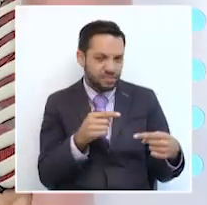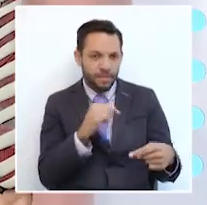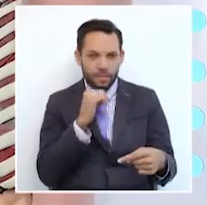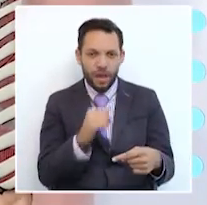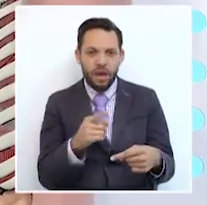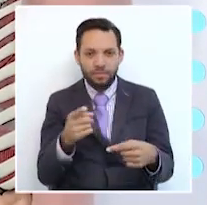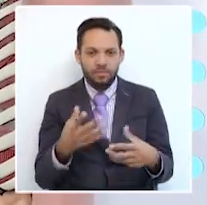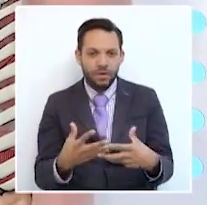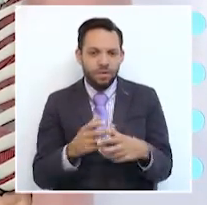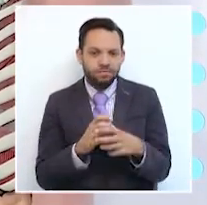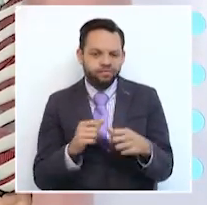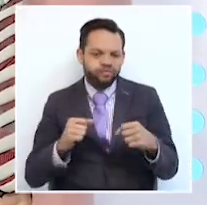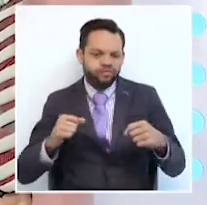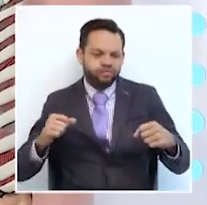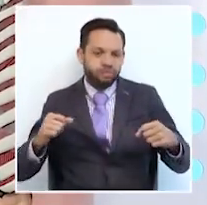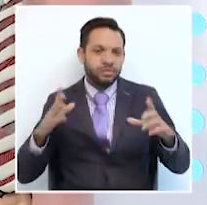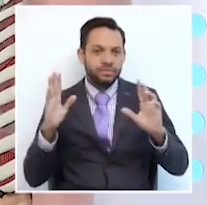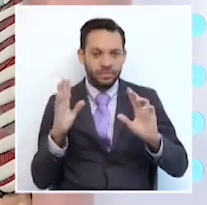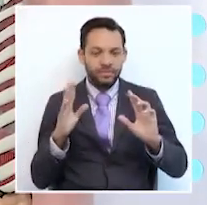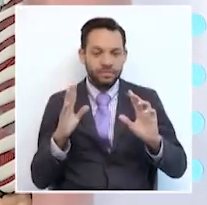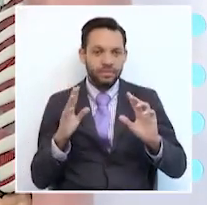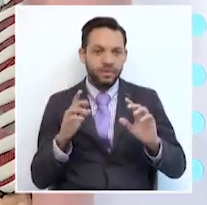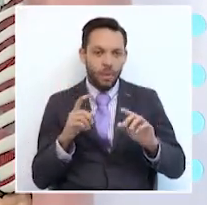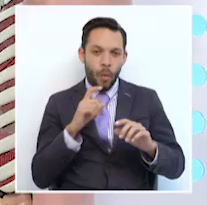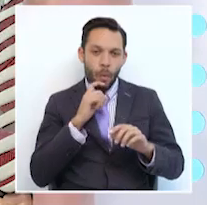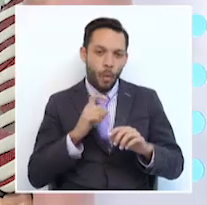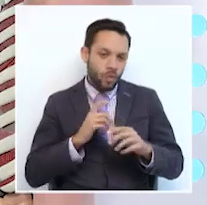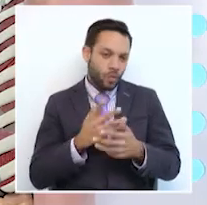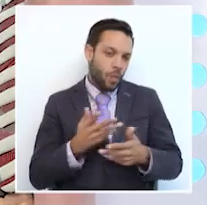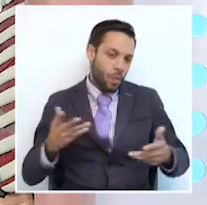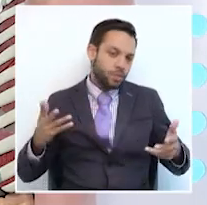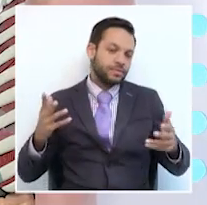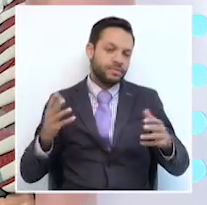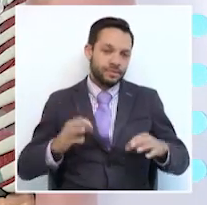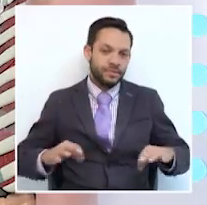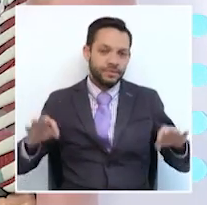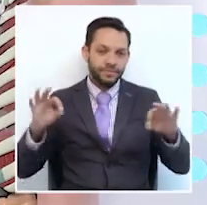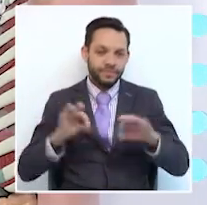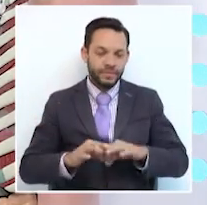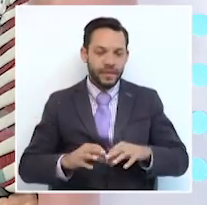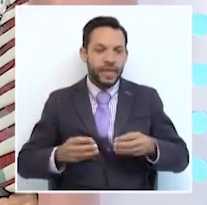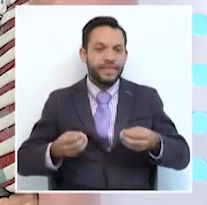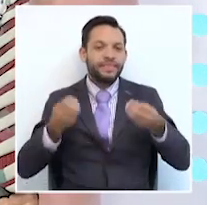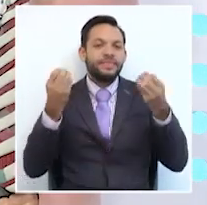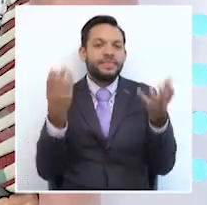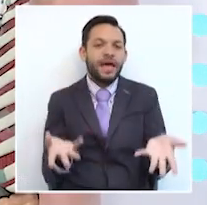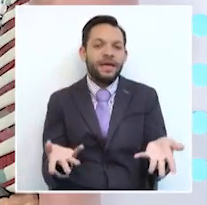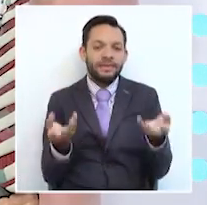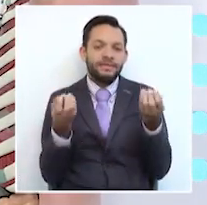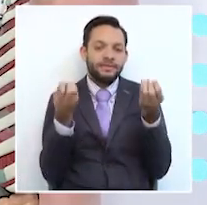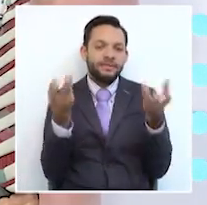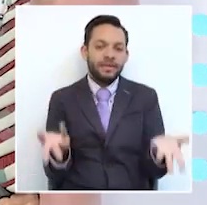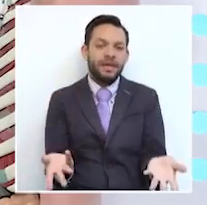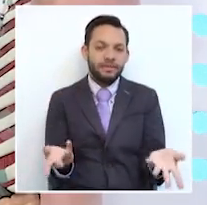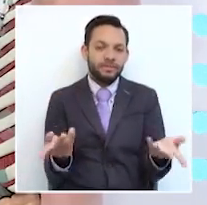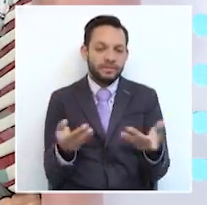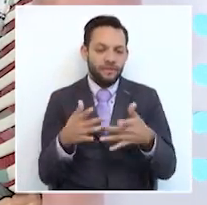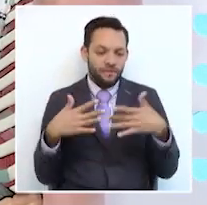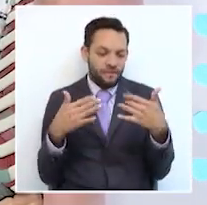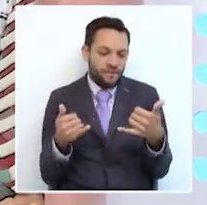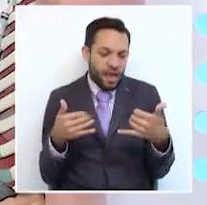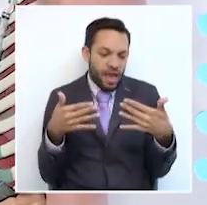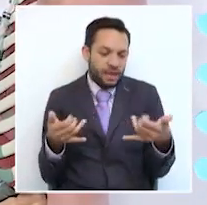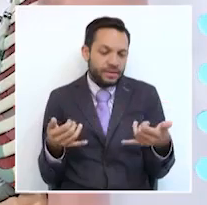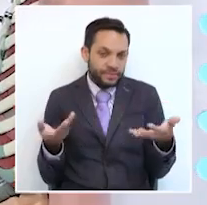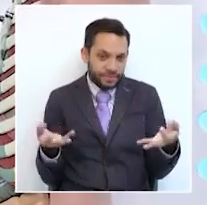eso me llega a mí la vida es eso es un boomerang que es lo que es el karma pues es el